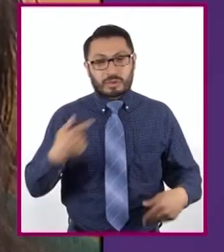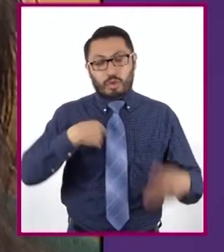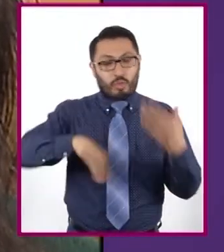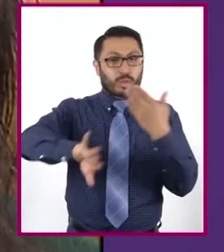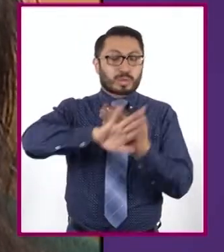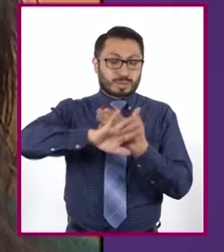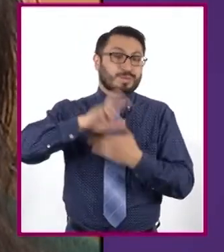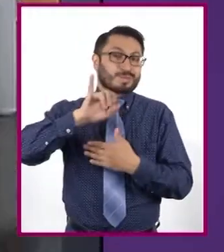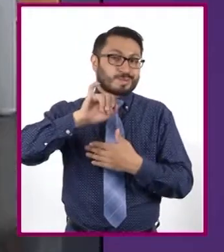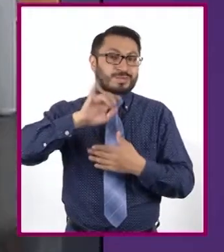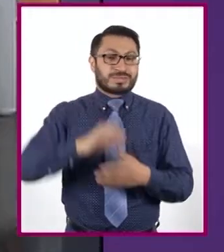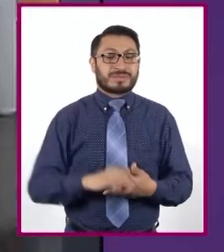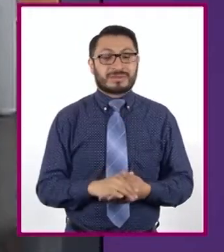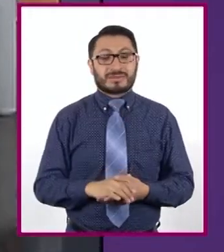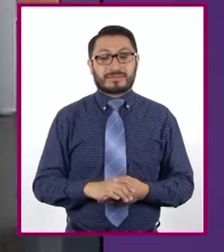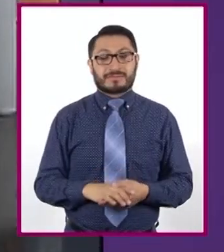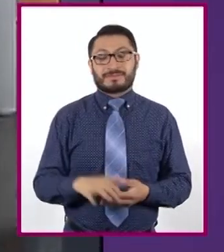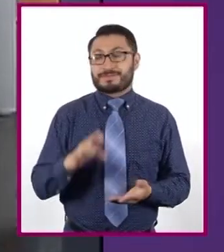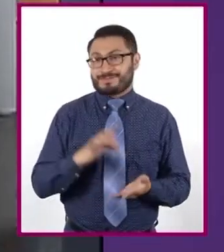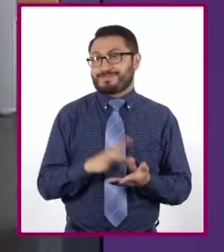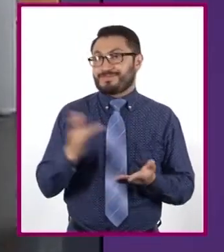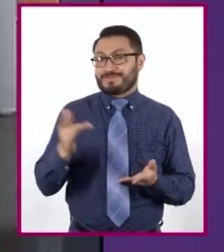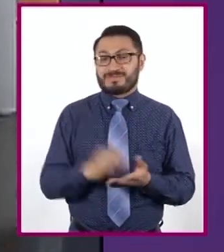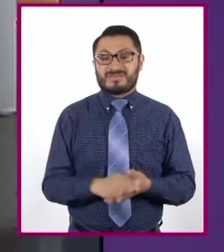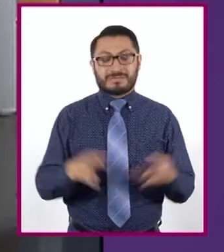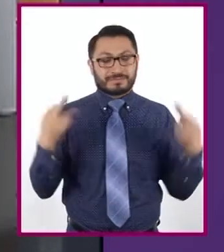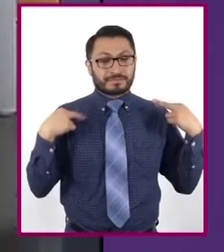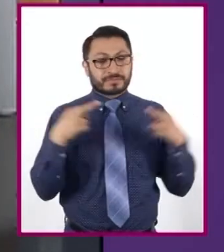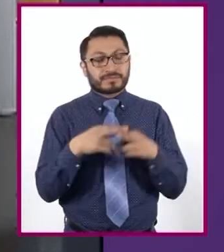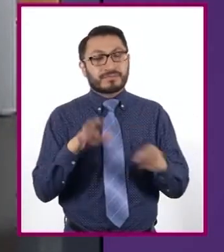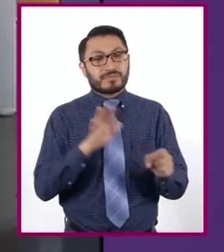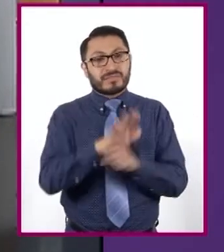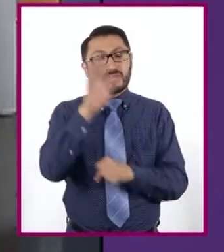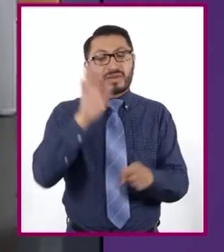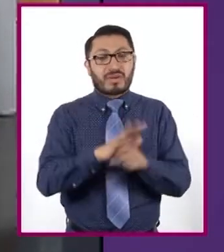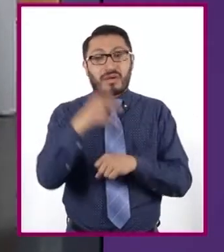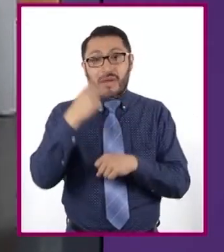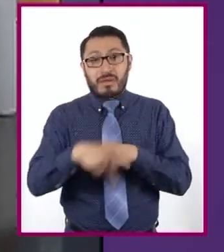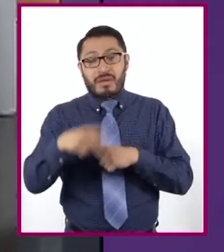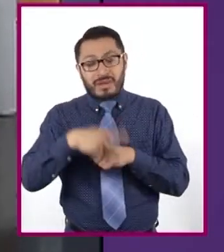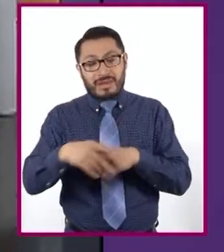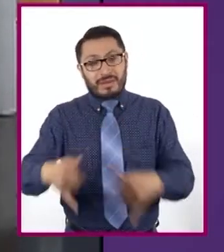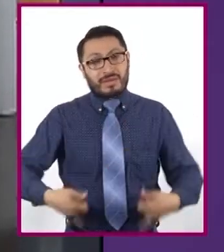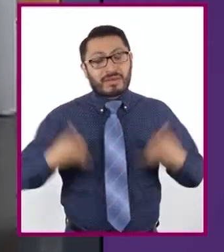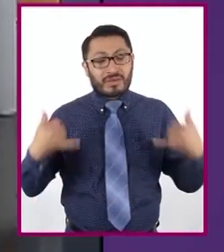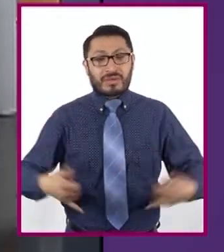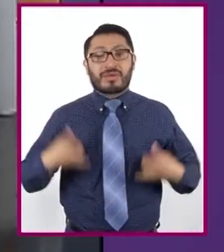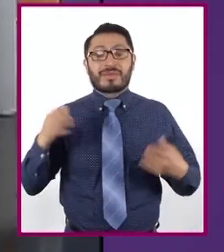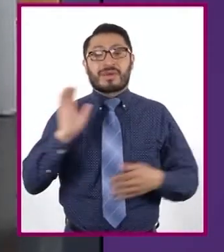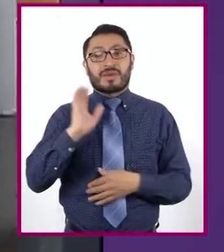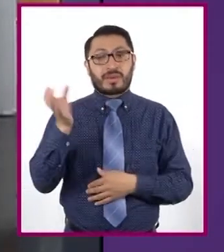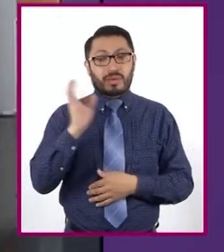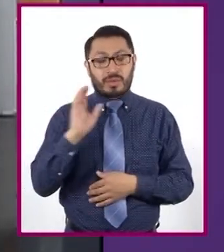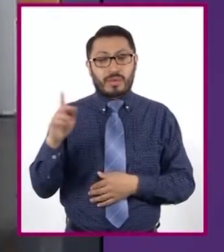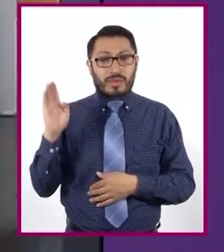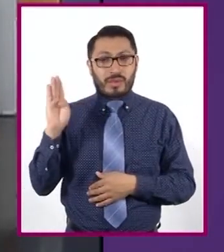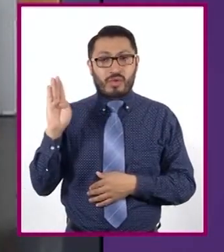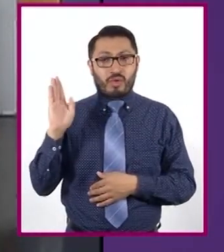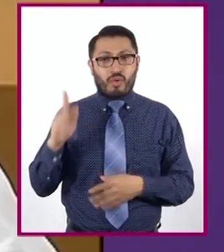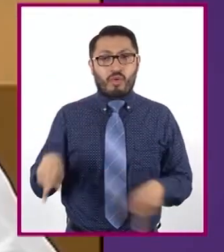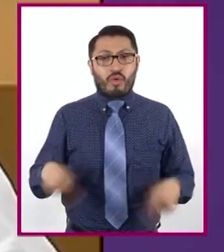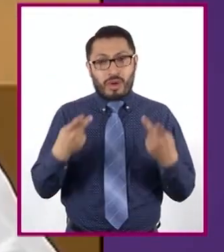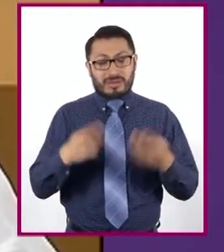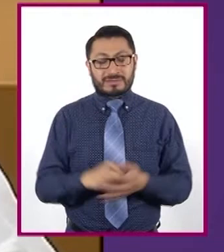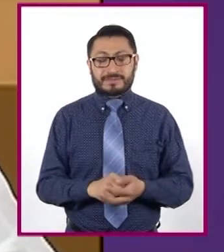indirectamente. Gracias. Profesor, ¿cuáles son los riesgos que corren los jóvenes con el tráfico de drogas? En